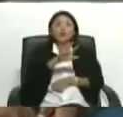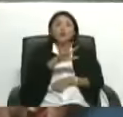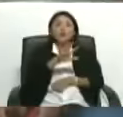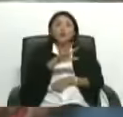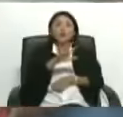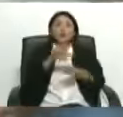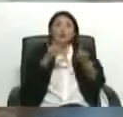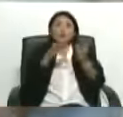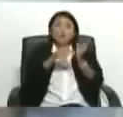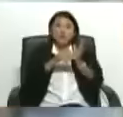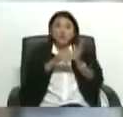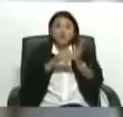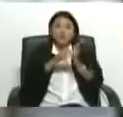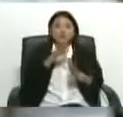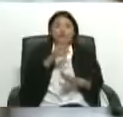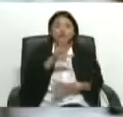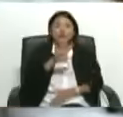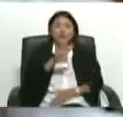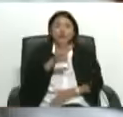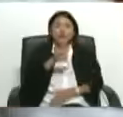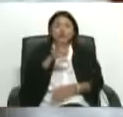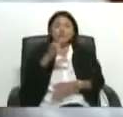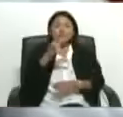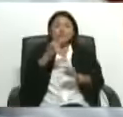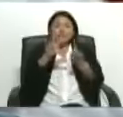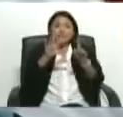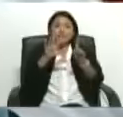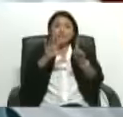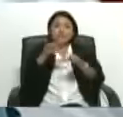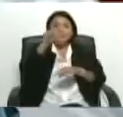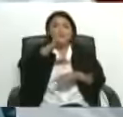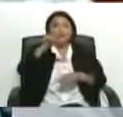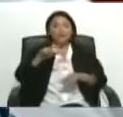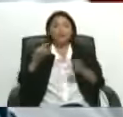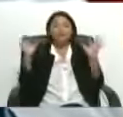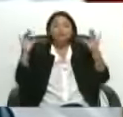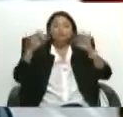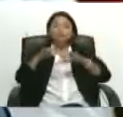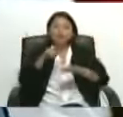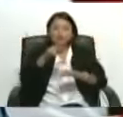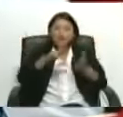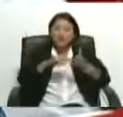56.736 compañeros y compañeras de batalla en primera línea. Eso es